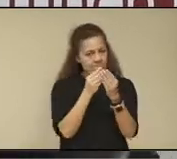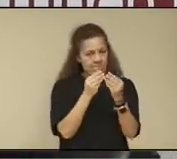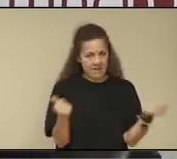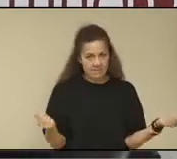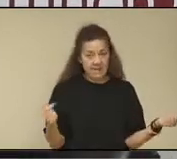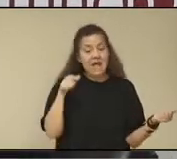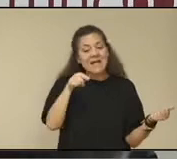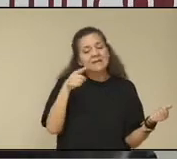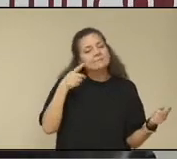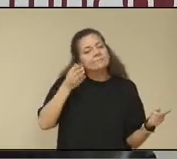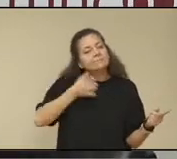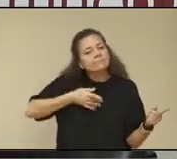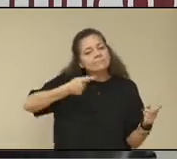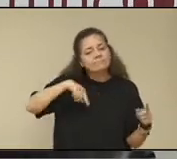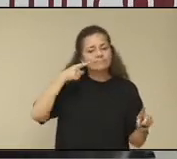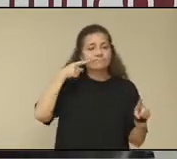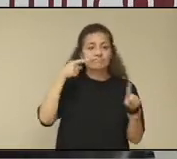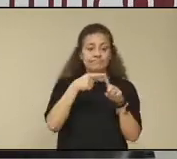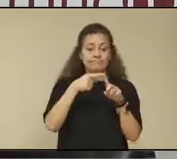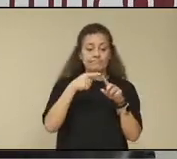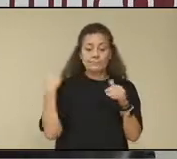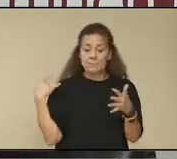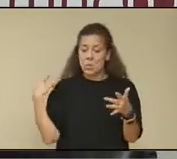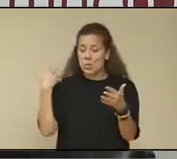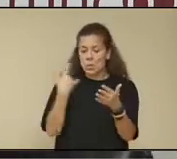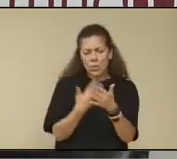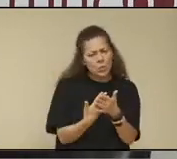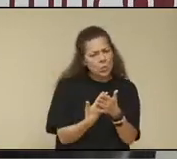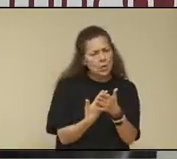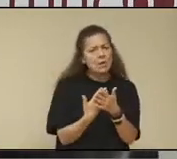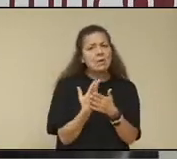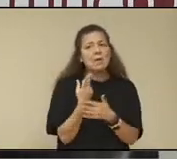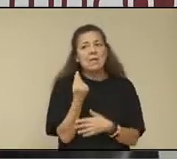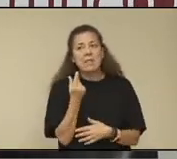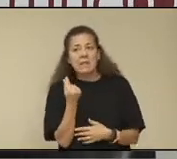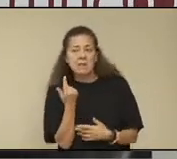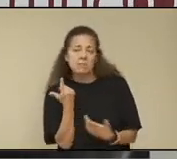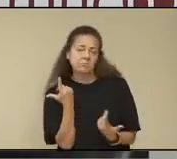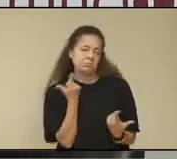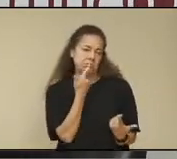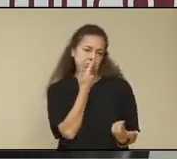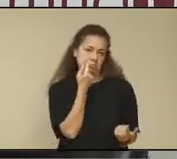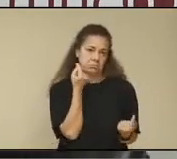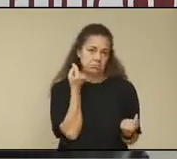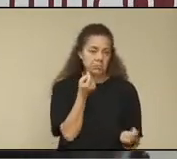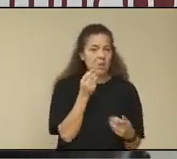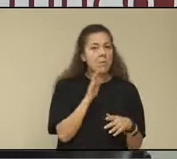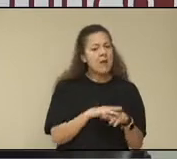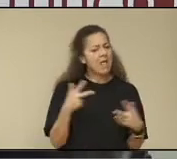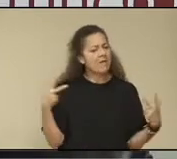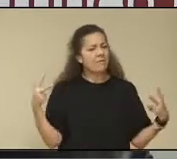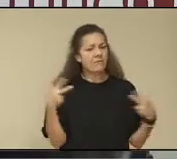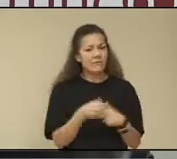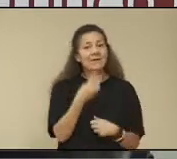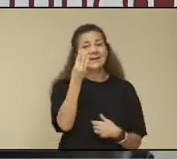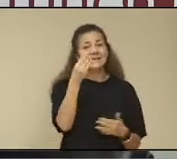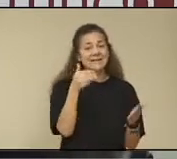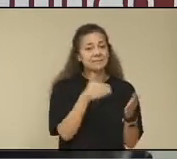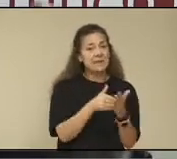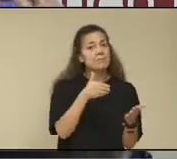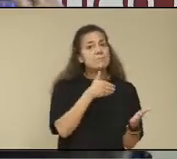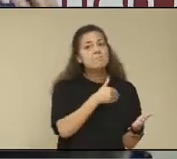tenemos. Hasta ahora se han invertido pues, unas cantidades relativamente pequeñas de dinero para erradicarla, que son 3.000